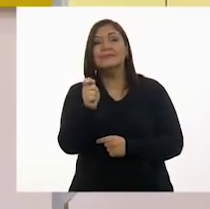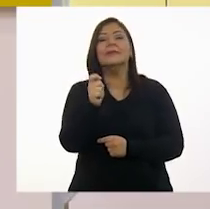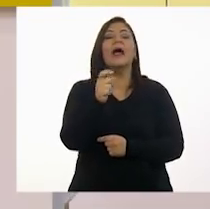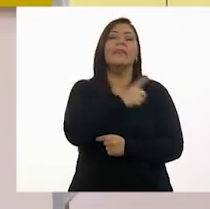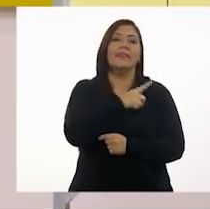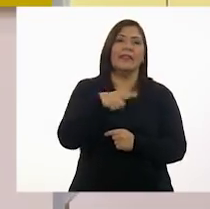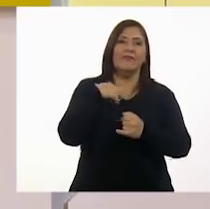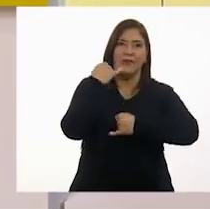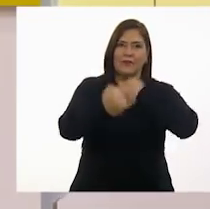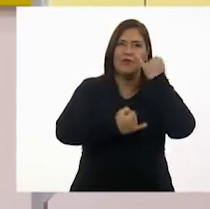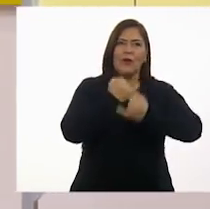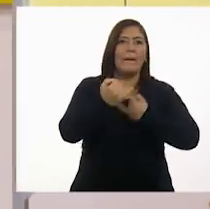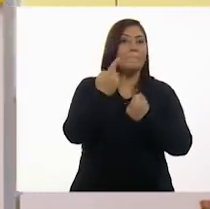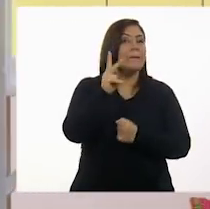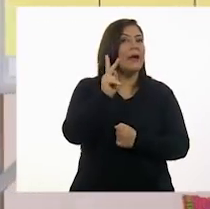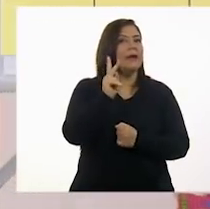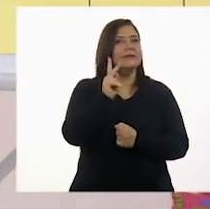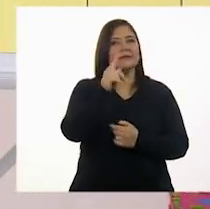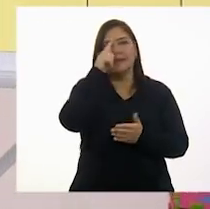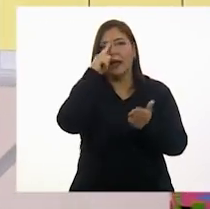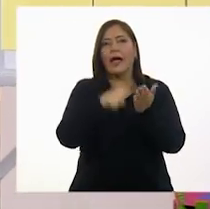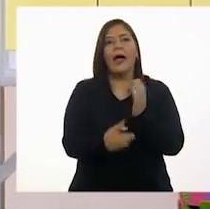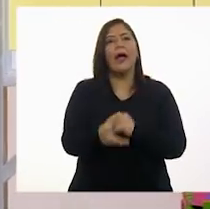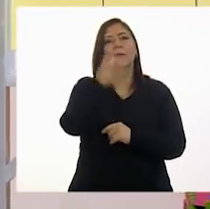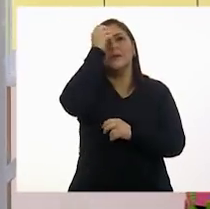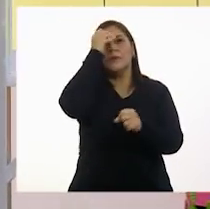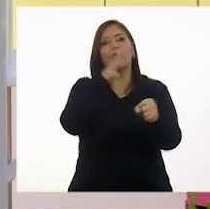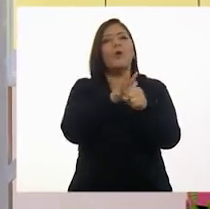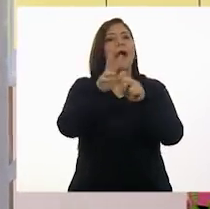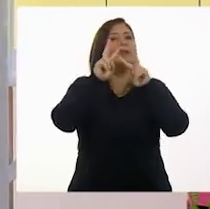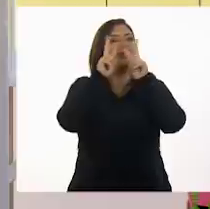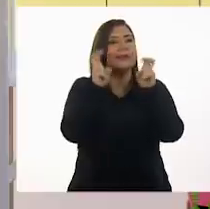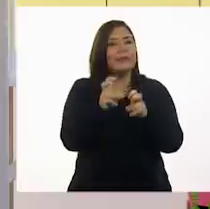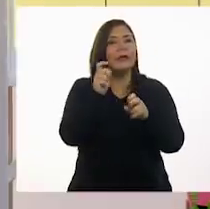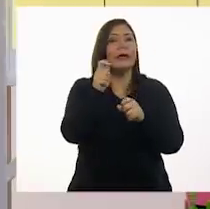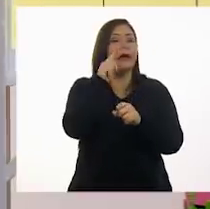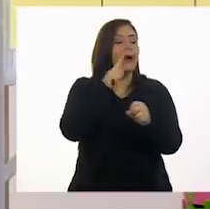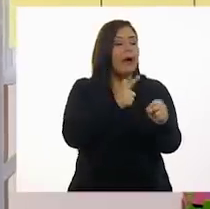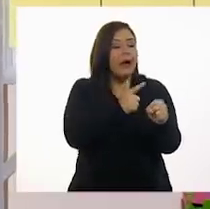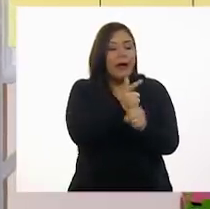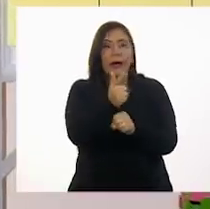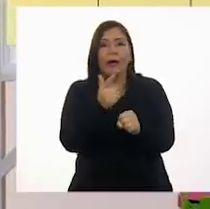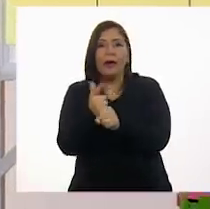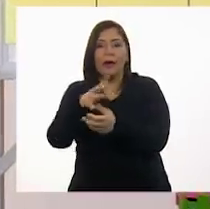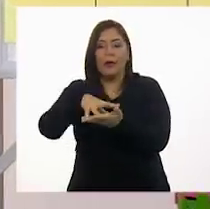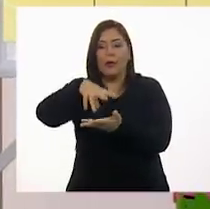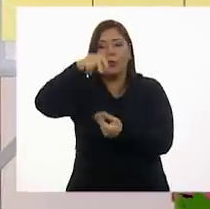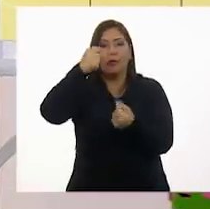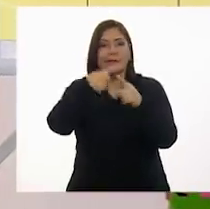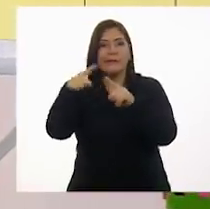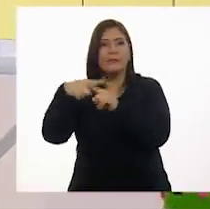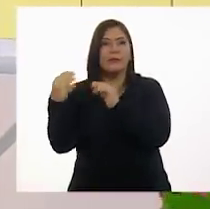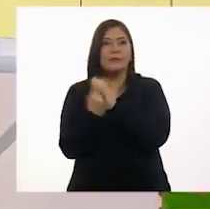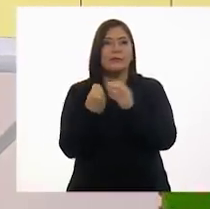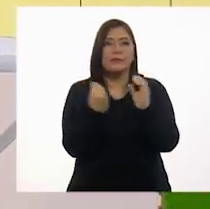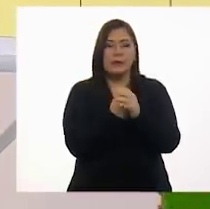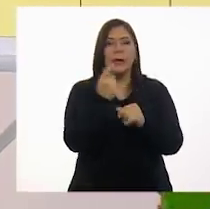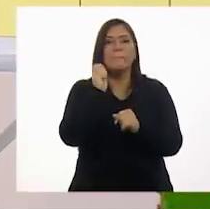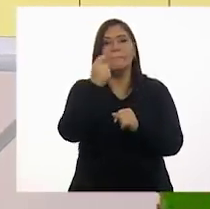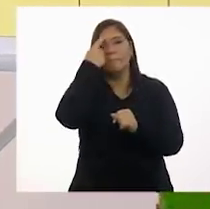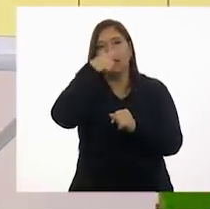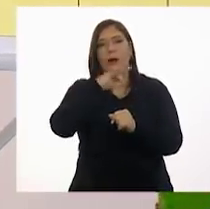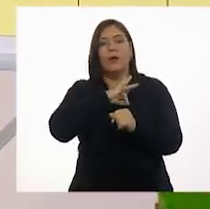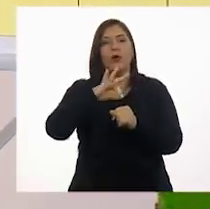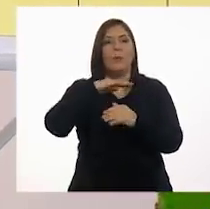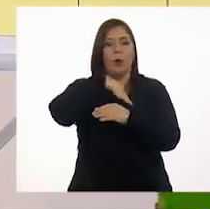a jugar, pero ¿qué creen que vamos a aprender? Van a reconocer figuras geométricas en las caras